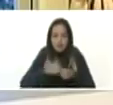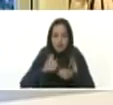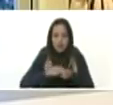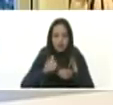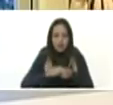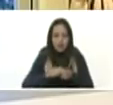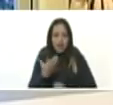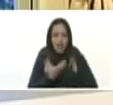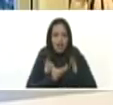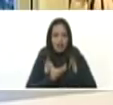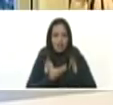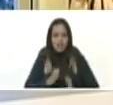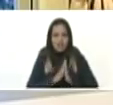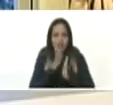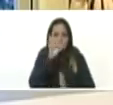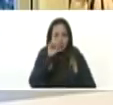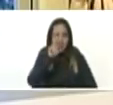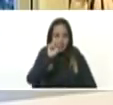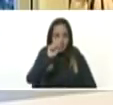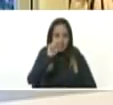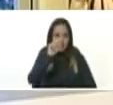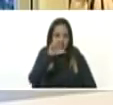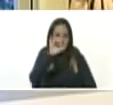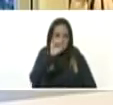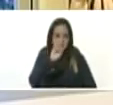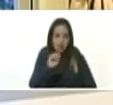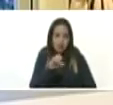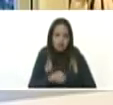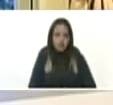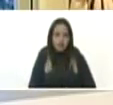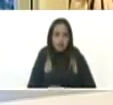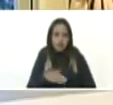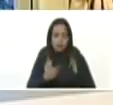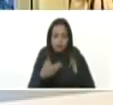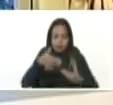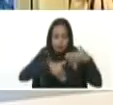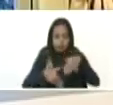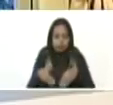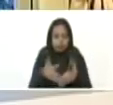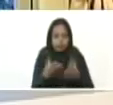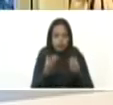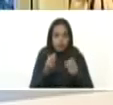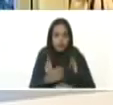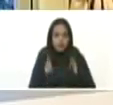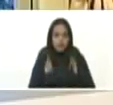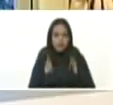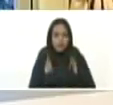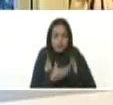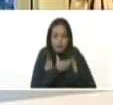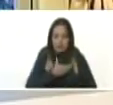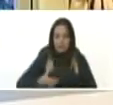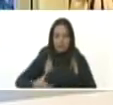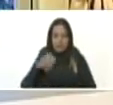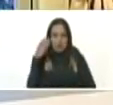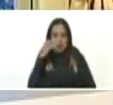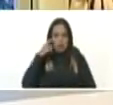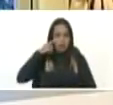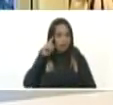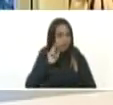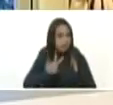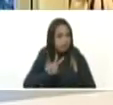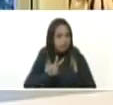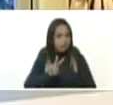alcalde de San Francisco en dos oportunidades, electo con un récord de votación. Iván Duque, toma nota, récord